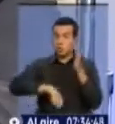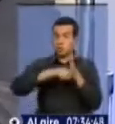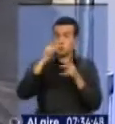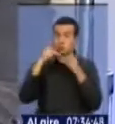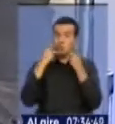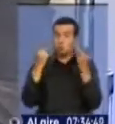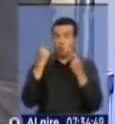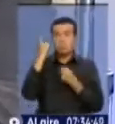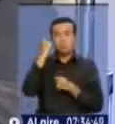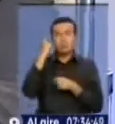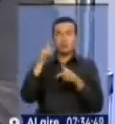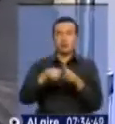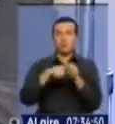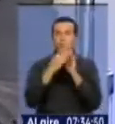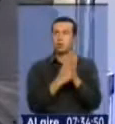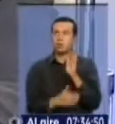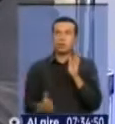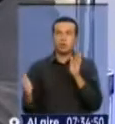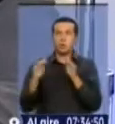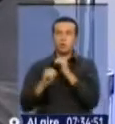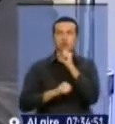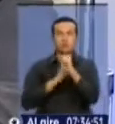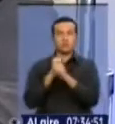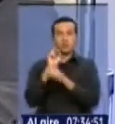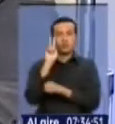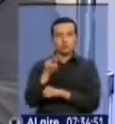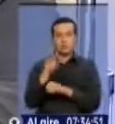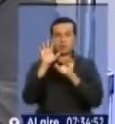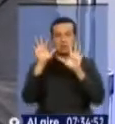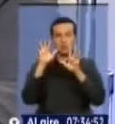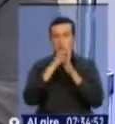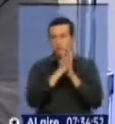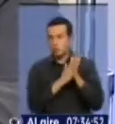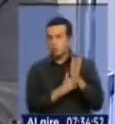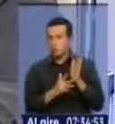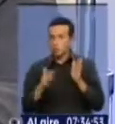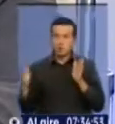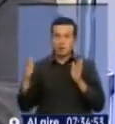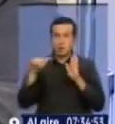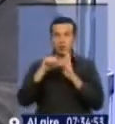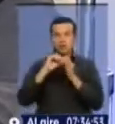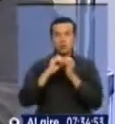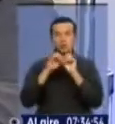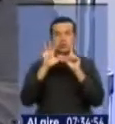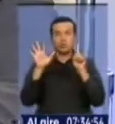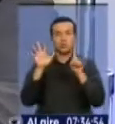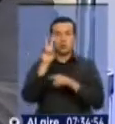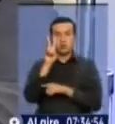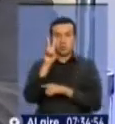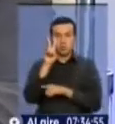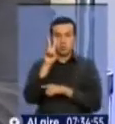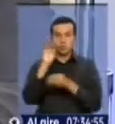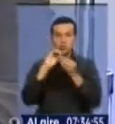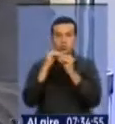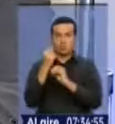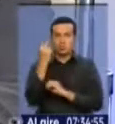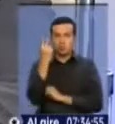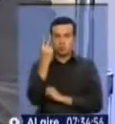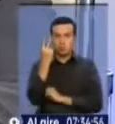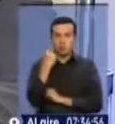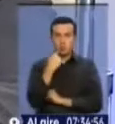que me parece que entró o que se promulgó en el año 2010 desde ese momento el artículo 62 el numeral 2